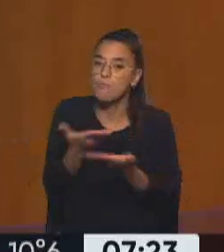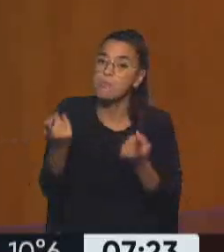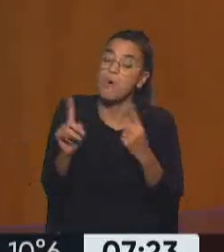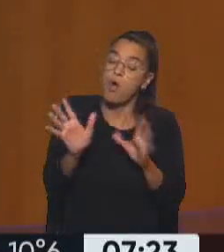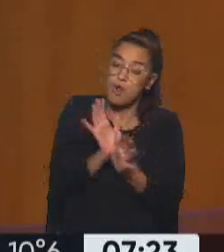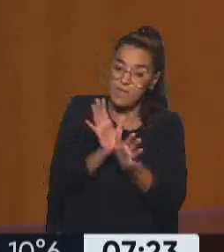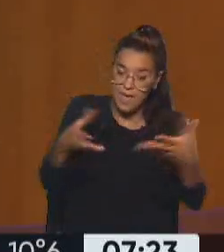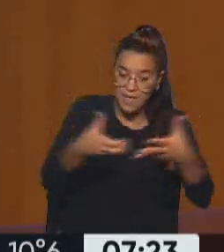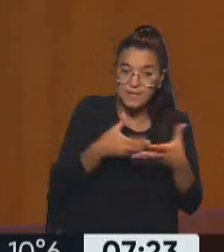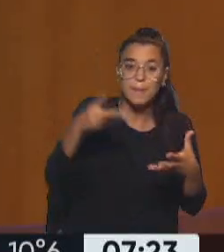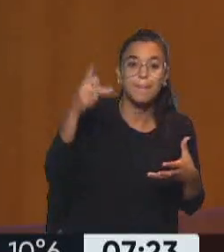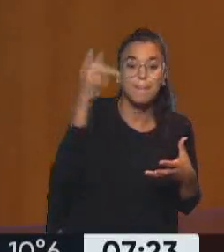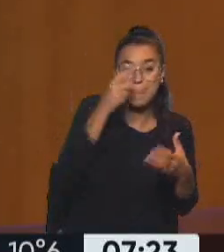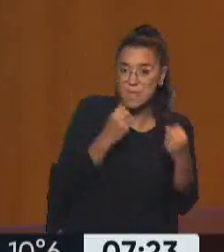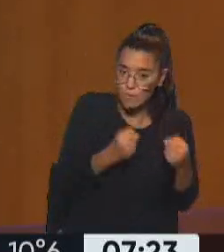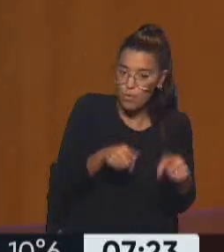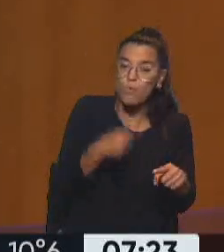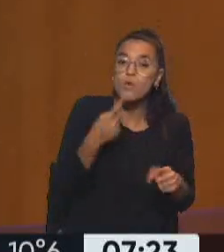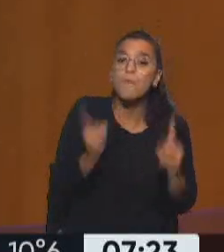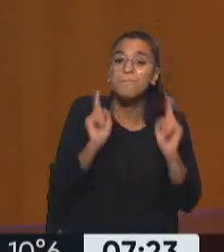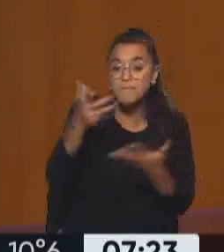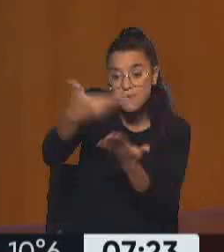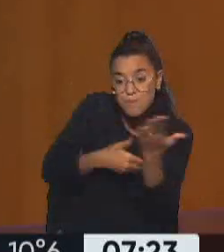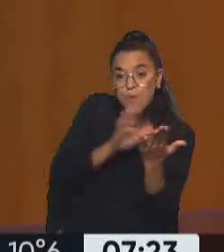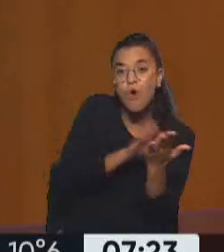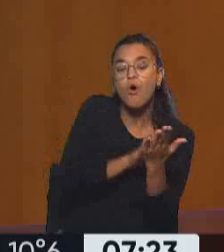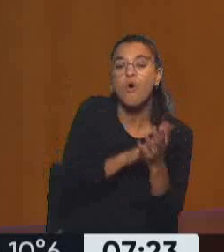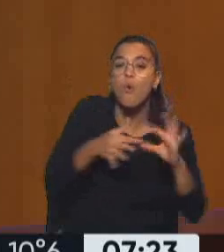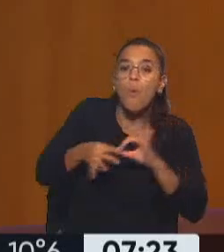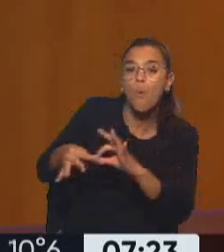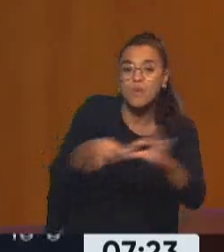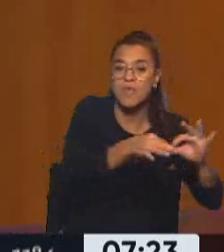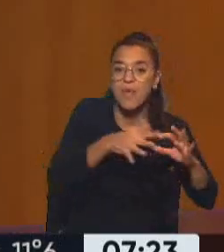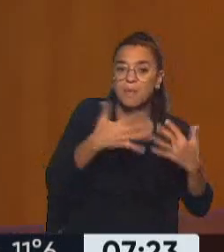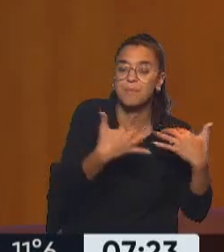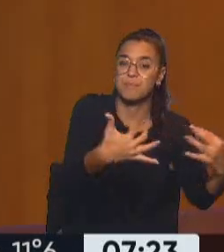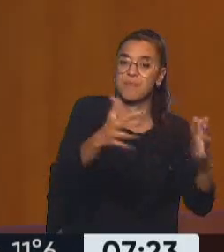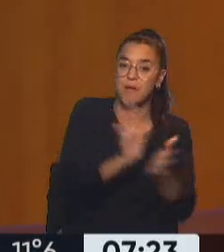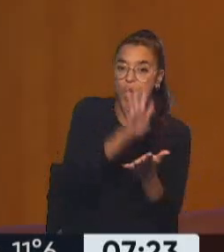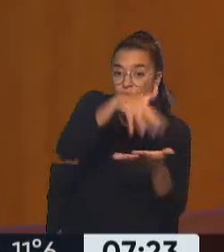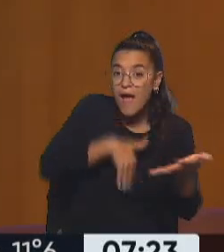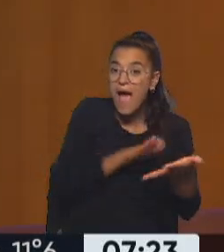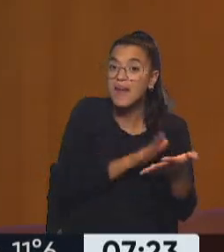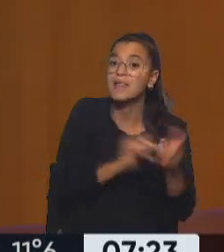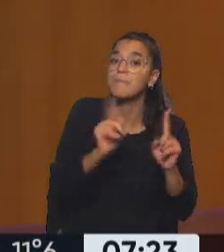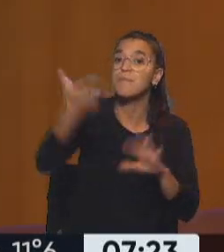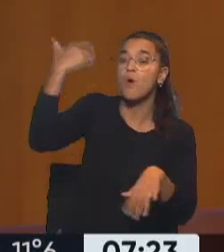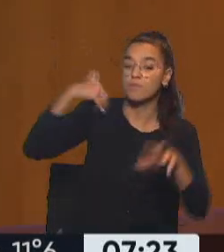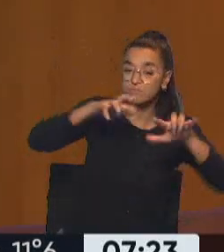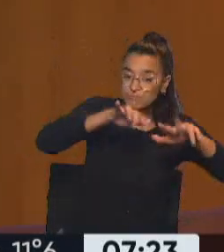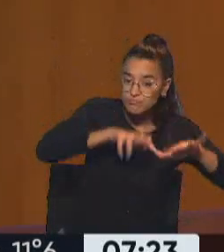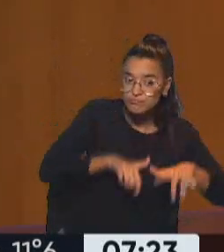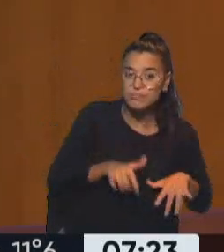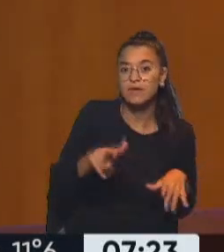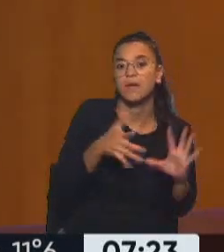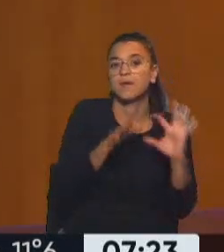kirchnerismo duro respondió bajo el mismo título, Unidad del Campo Popular, una misiva, una carta que había sido escrita por el sector más